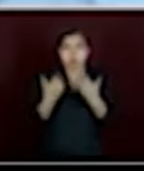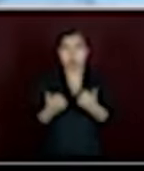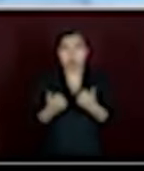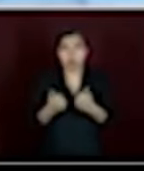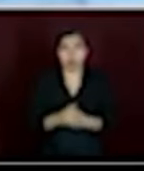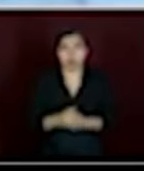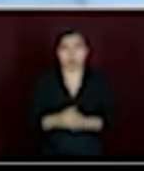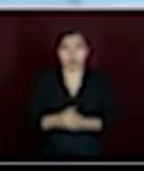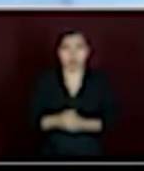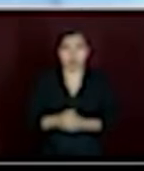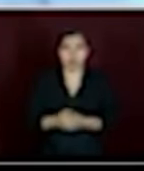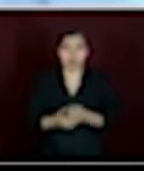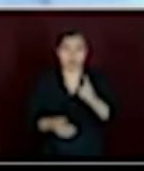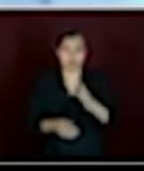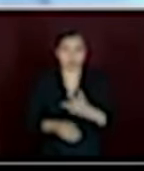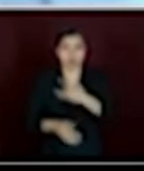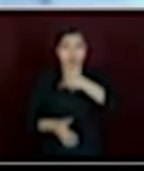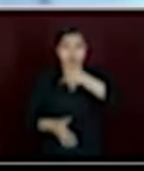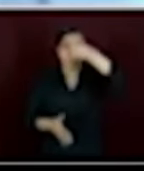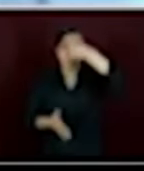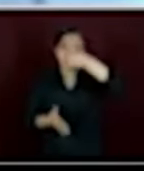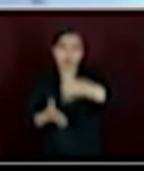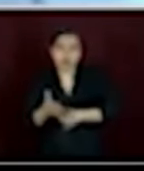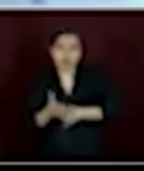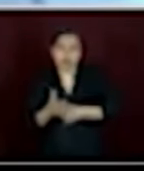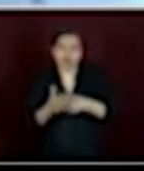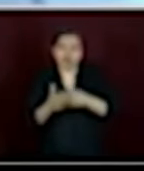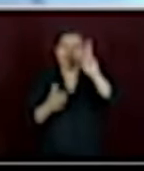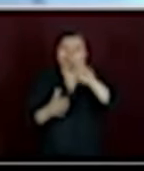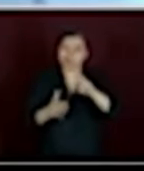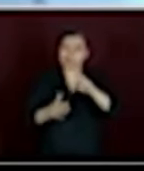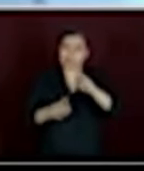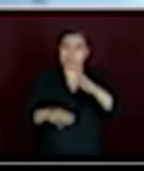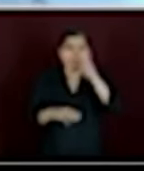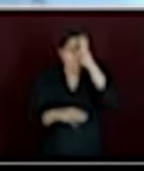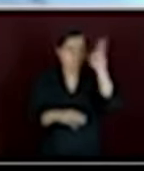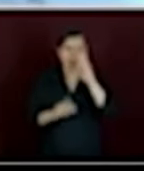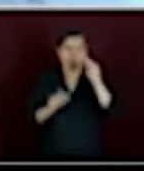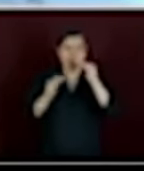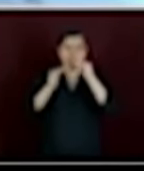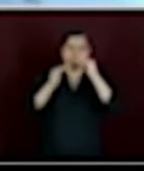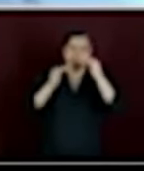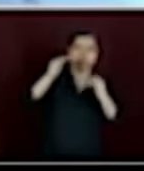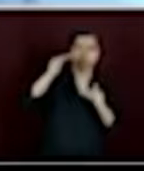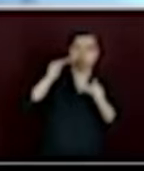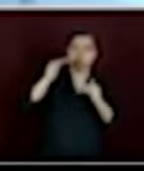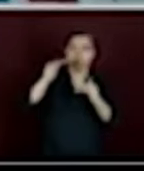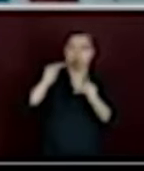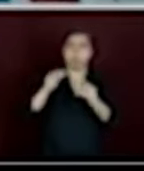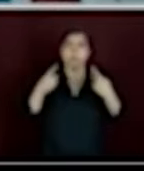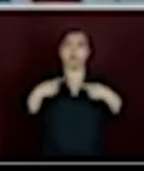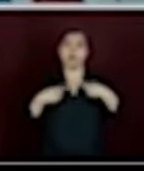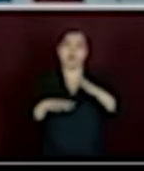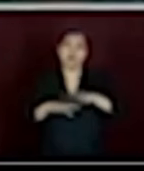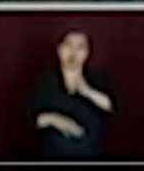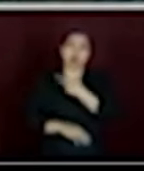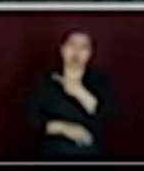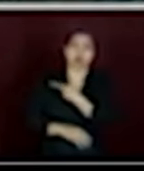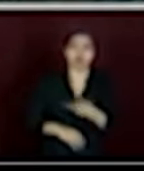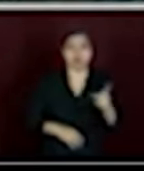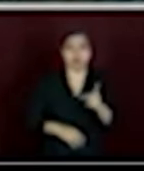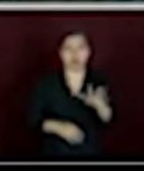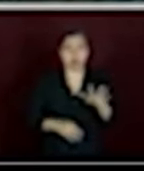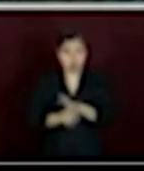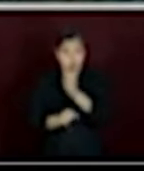historia de México. Sí, después de 200 años de México independiente, Pepe, después de 65